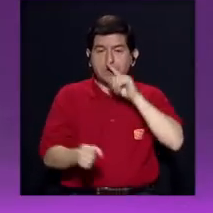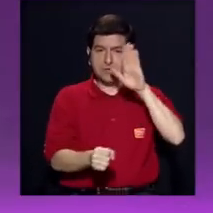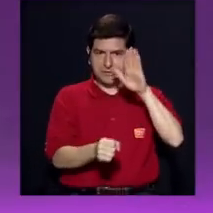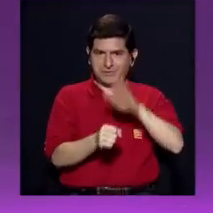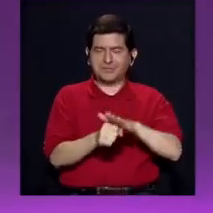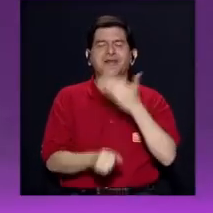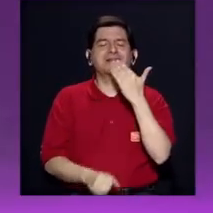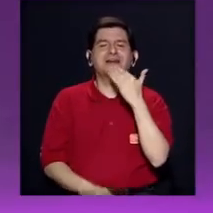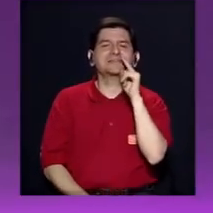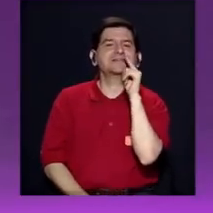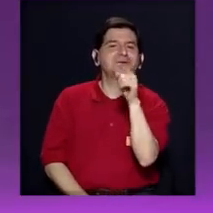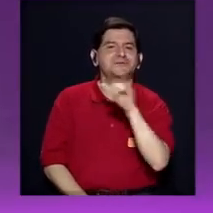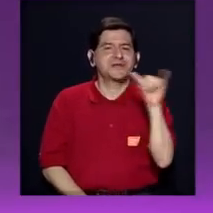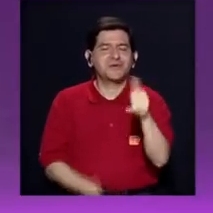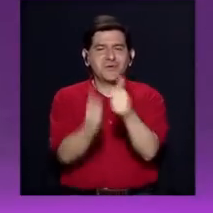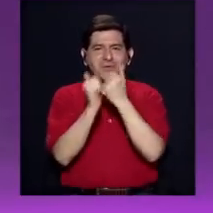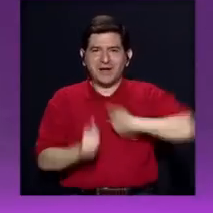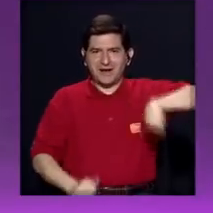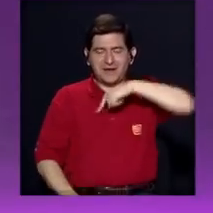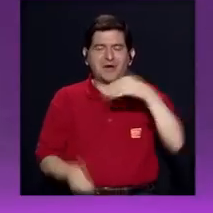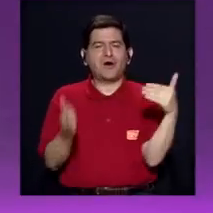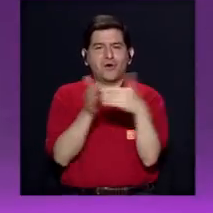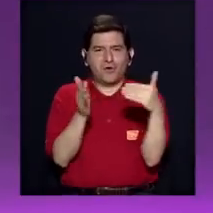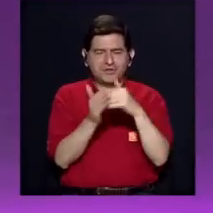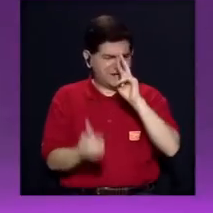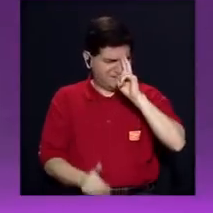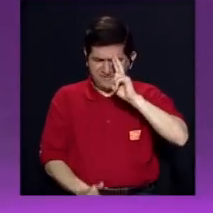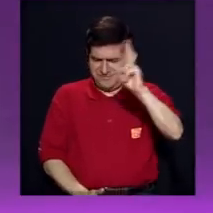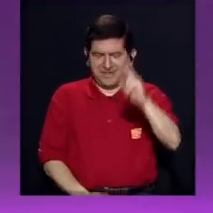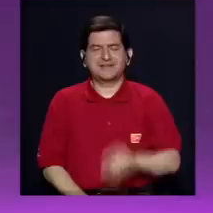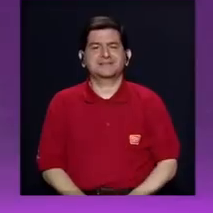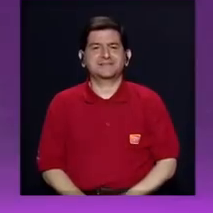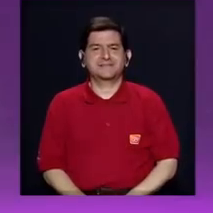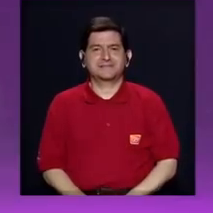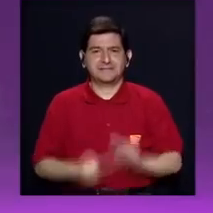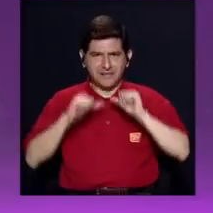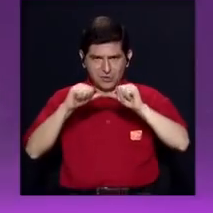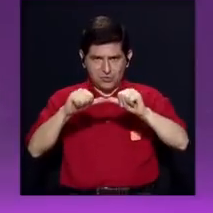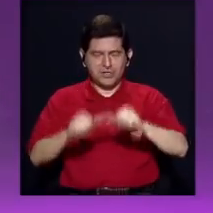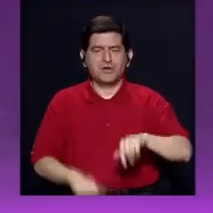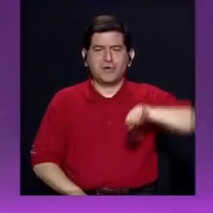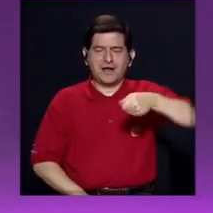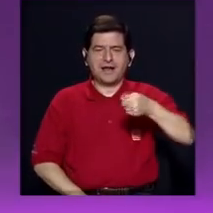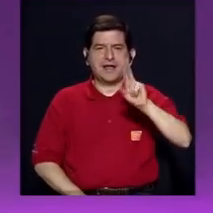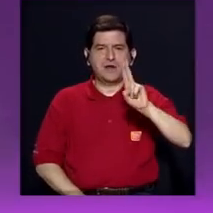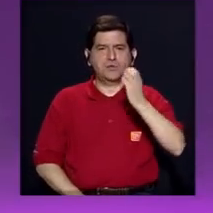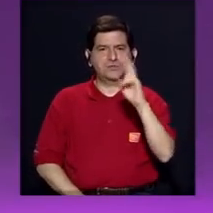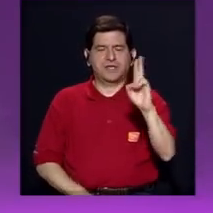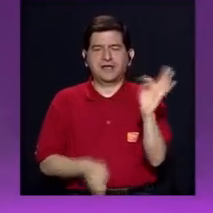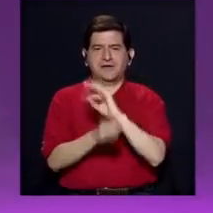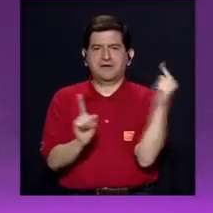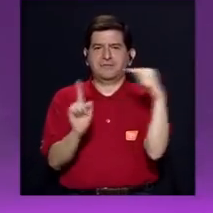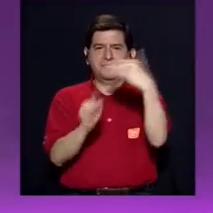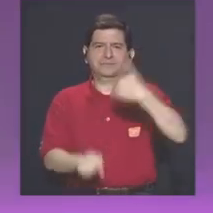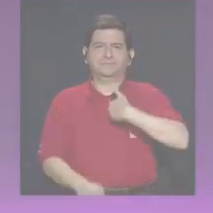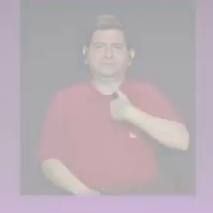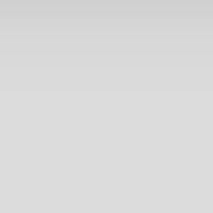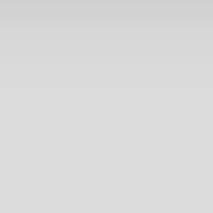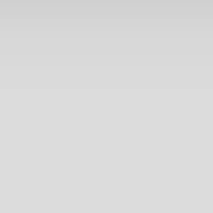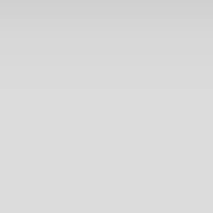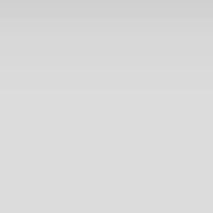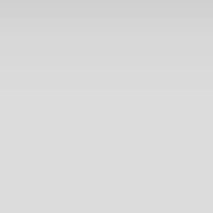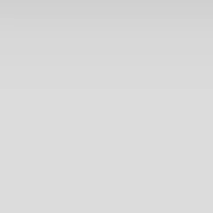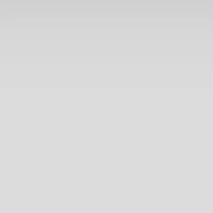cumplan gracias a usted por acompañarnos una vez más en reverencias y quédense con canales de rtve con sentido